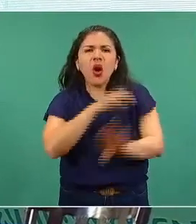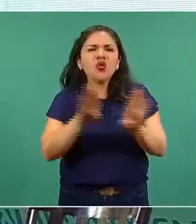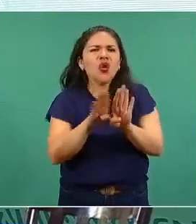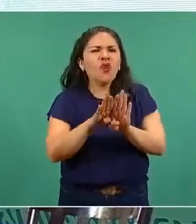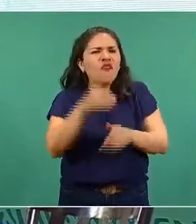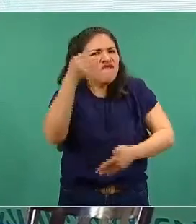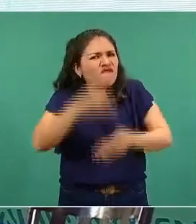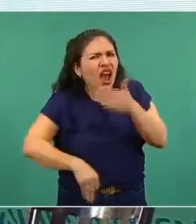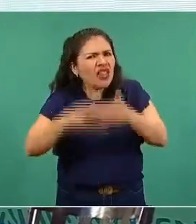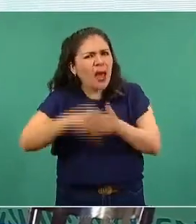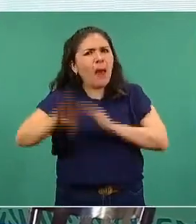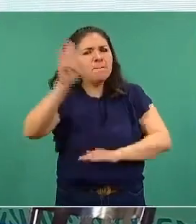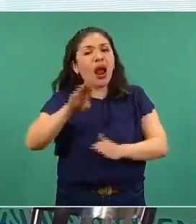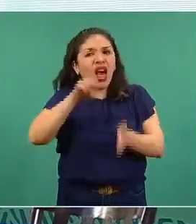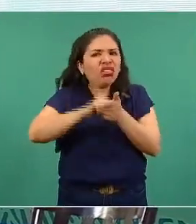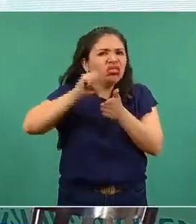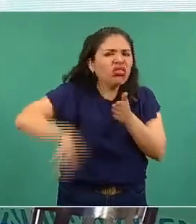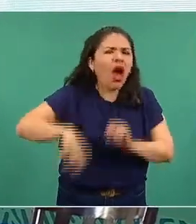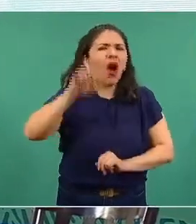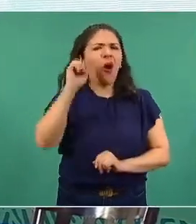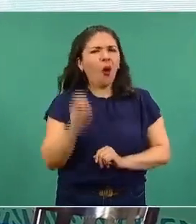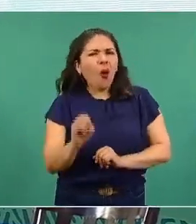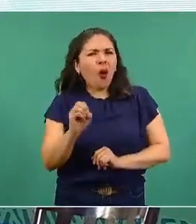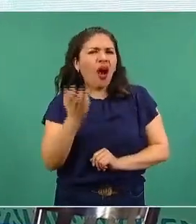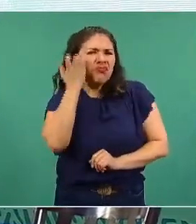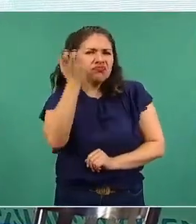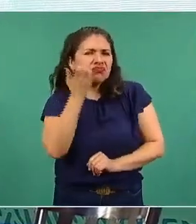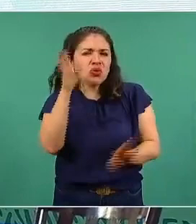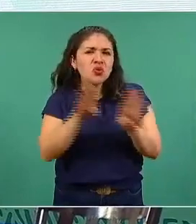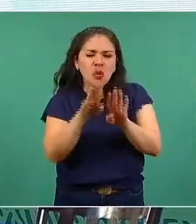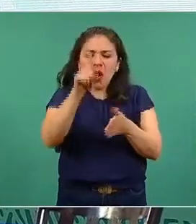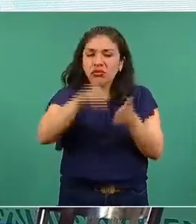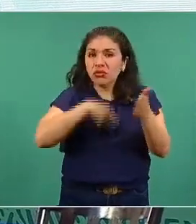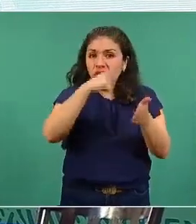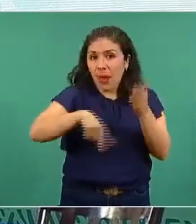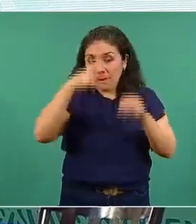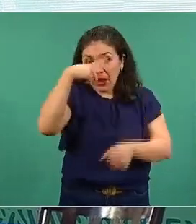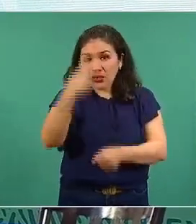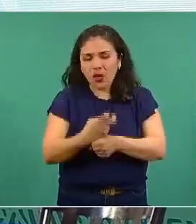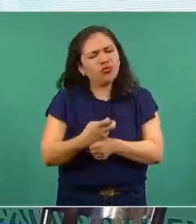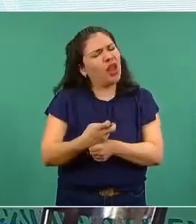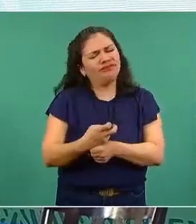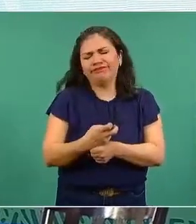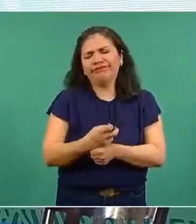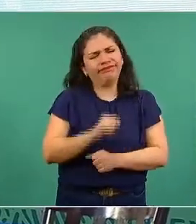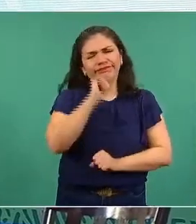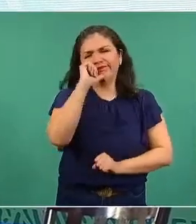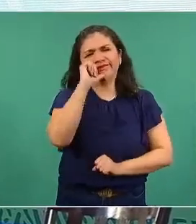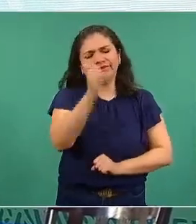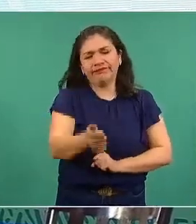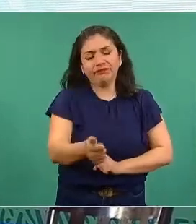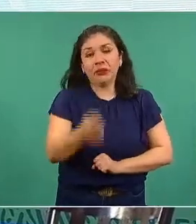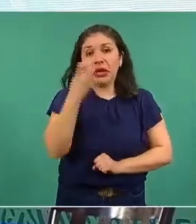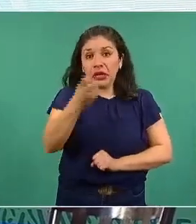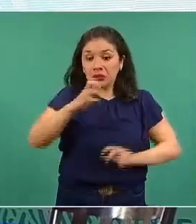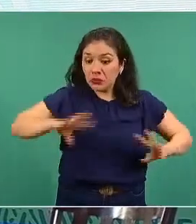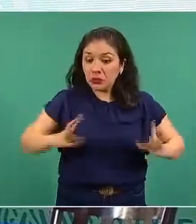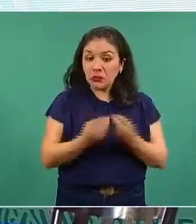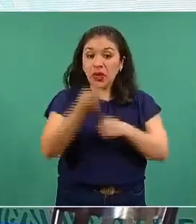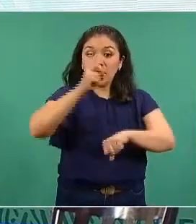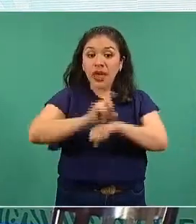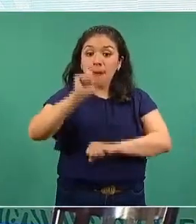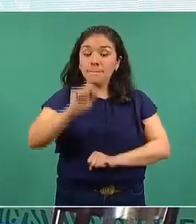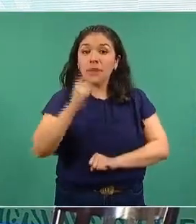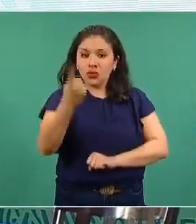tratara de una omisión o precisamente de la intención de cancelar esta segunda dosis. No es el caso. Conforme se completa el día 21,